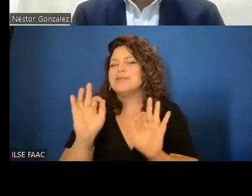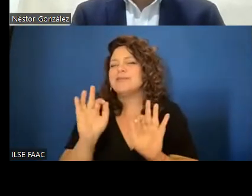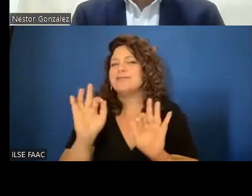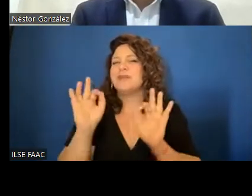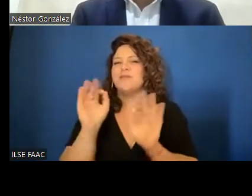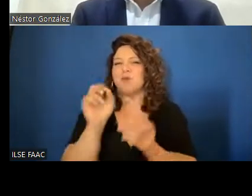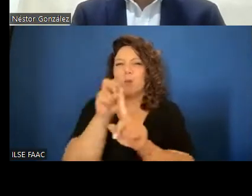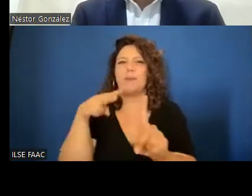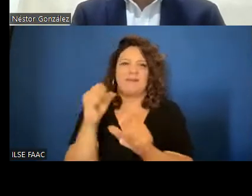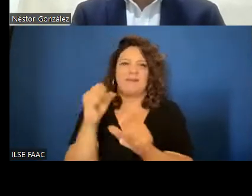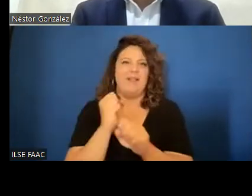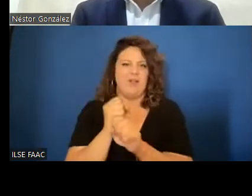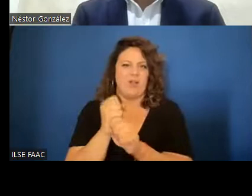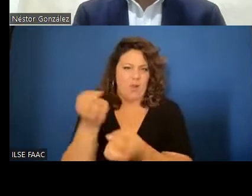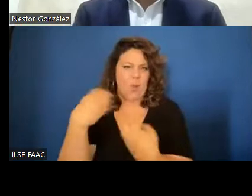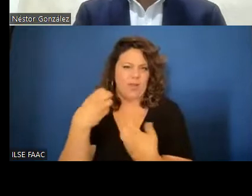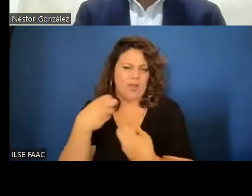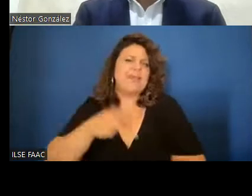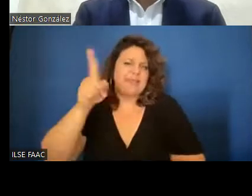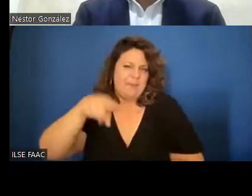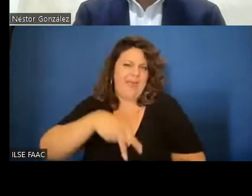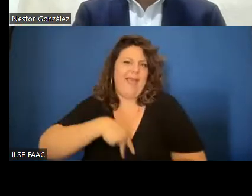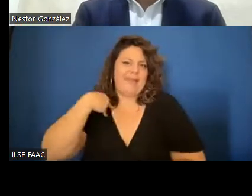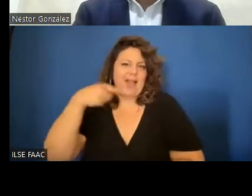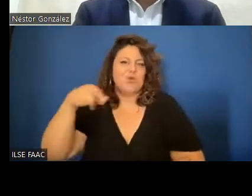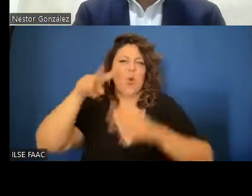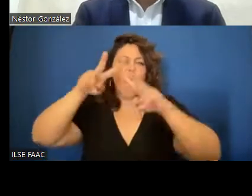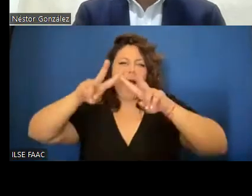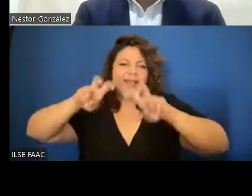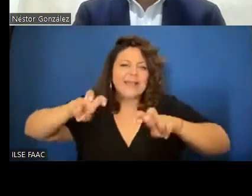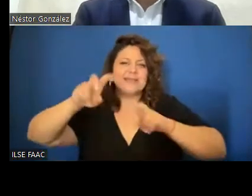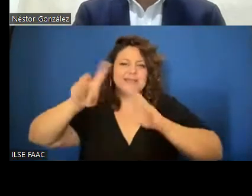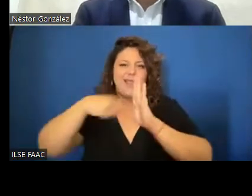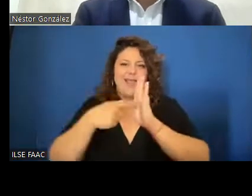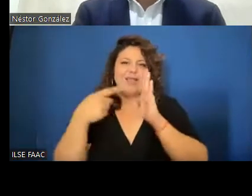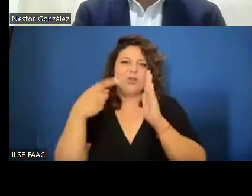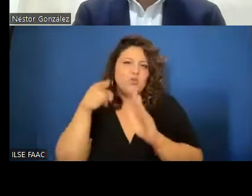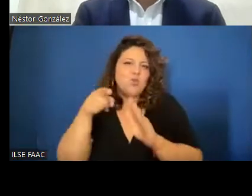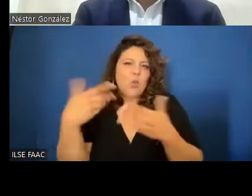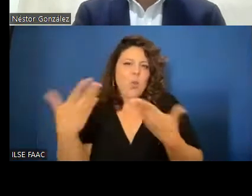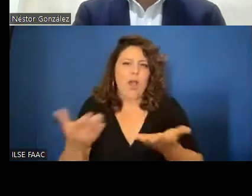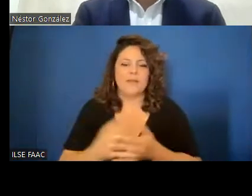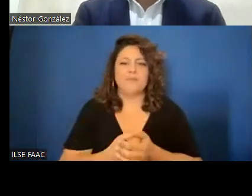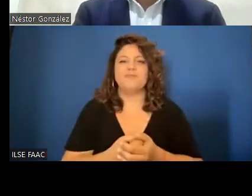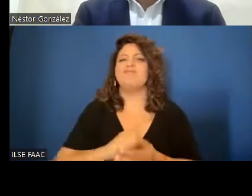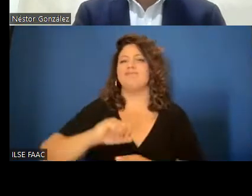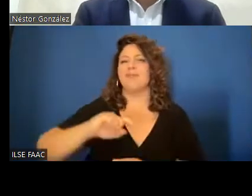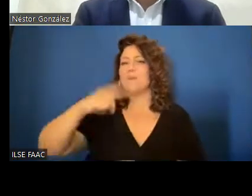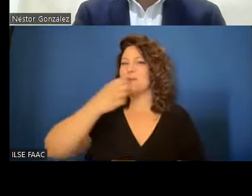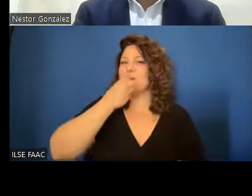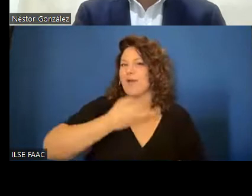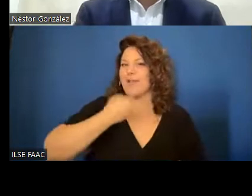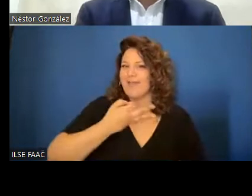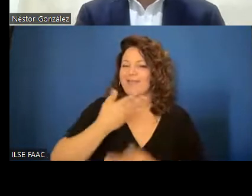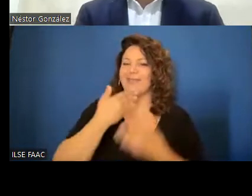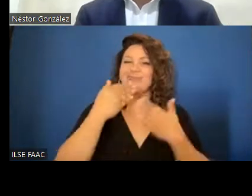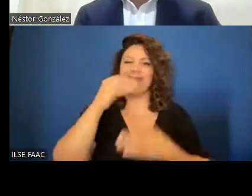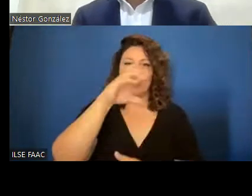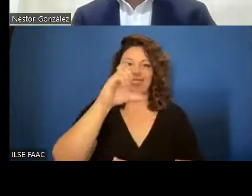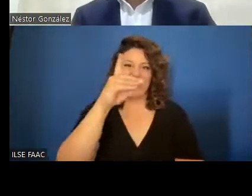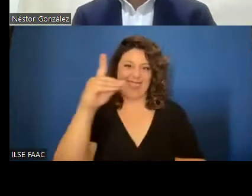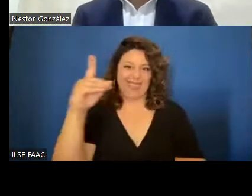las novedades de esta ley, que se compone de 5 títulos y que pretende de alguna forma sumar un nuevo marco jurídico